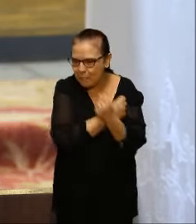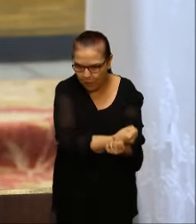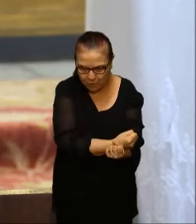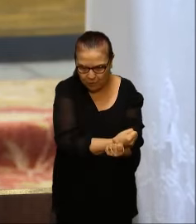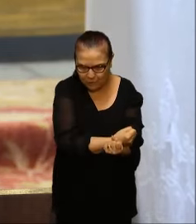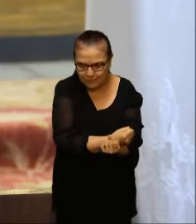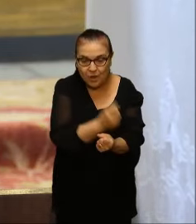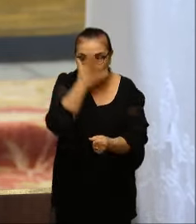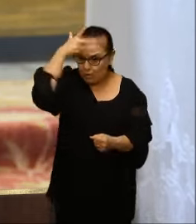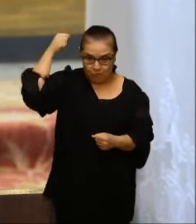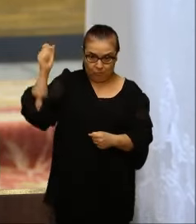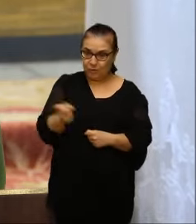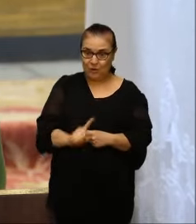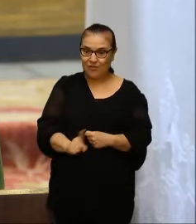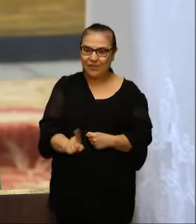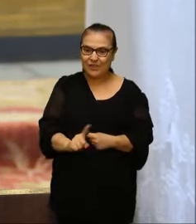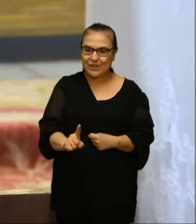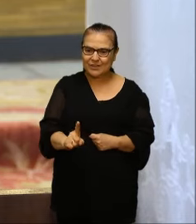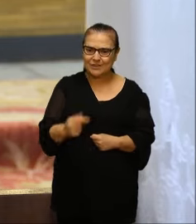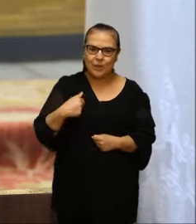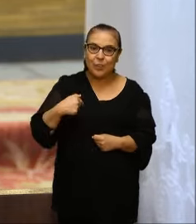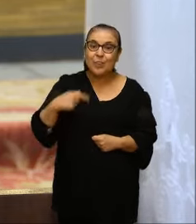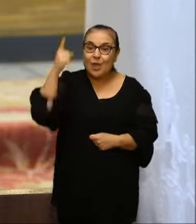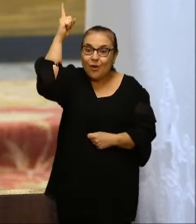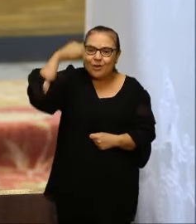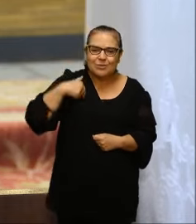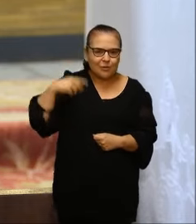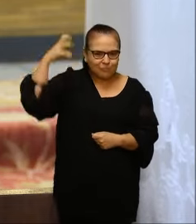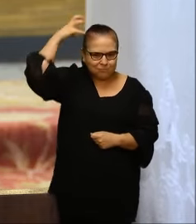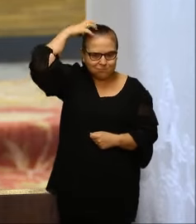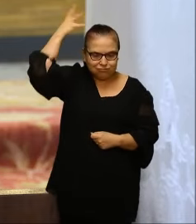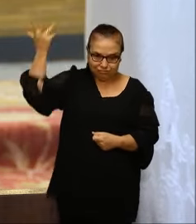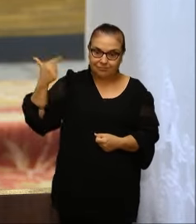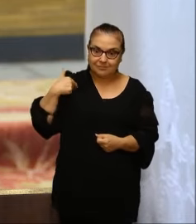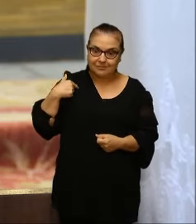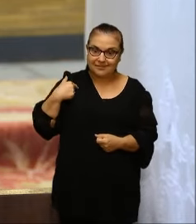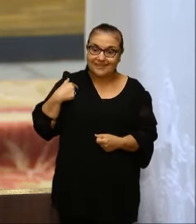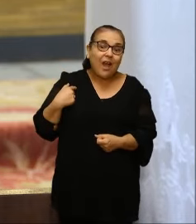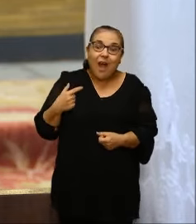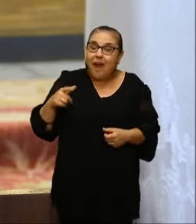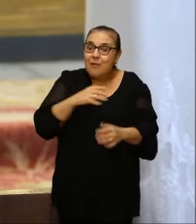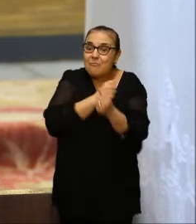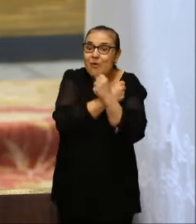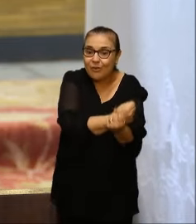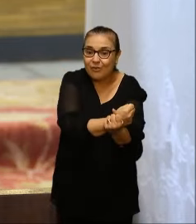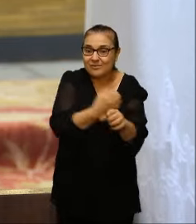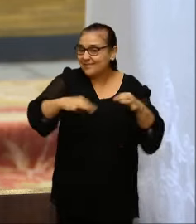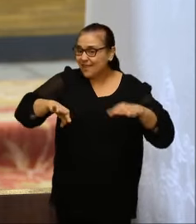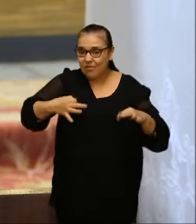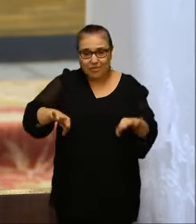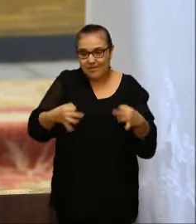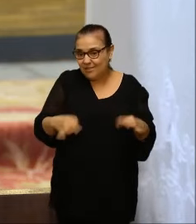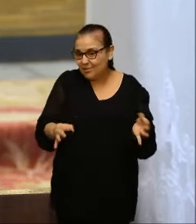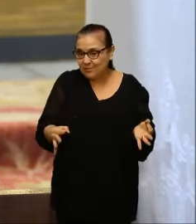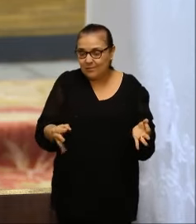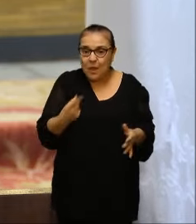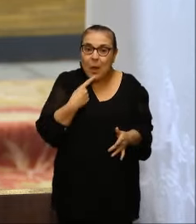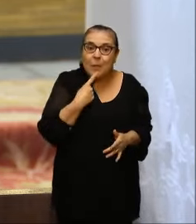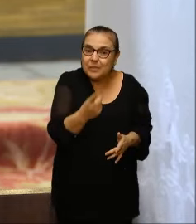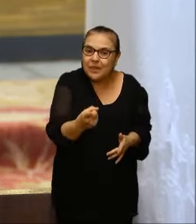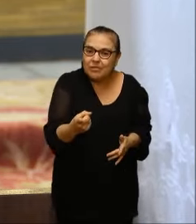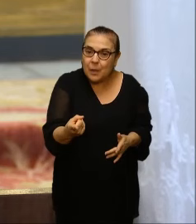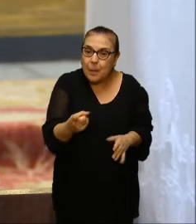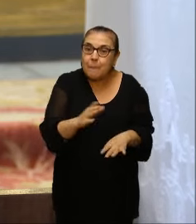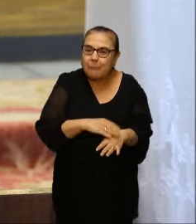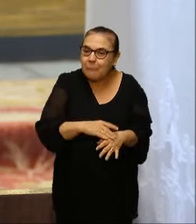te olvides de que Dios, dentro de la majestuosidad que ves, todo lo hace con amor y con sencillez. Y te va diciendo, ¿sabes para